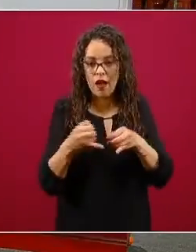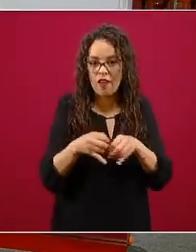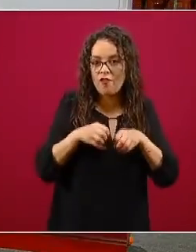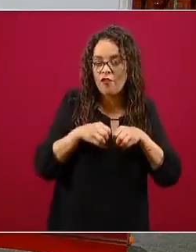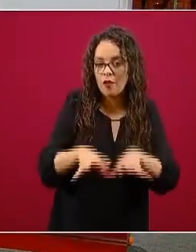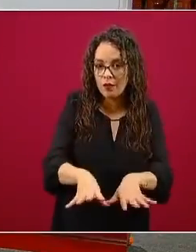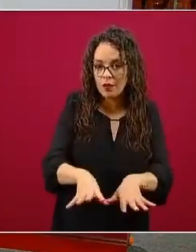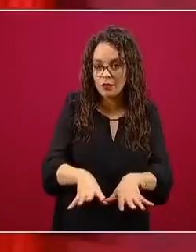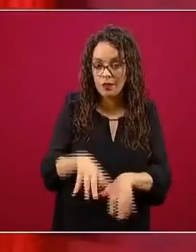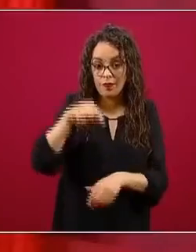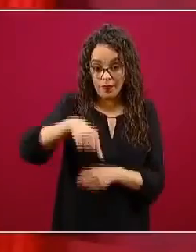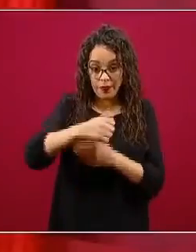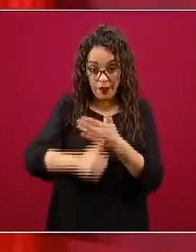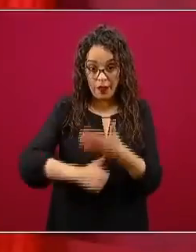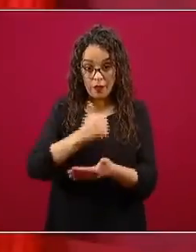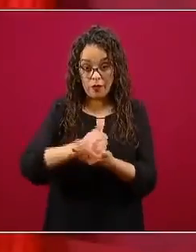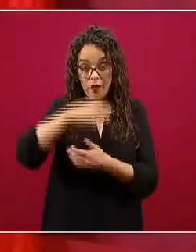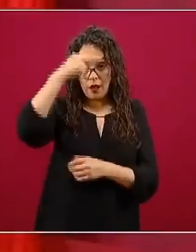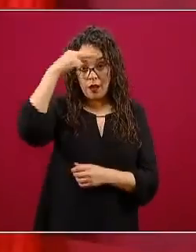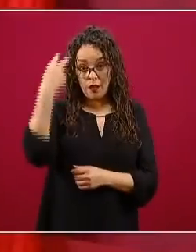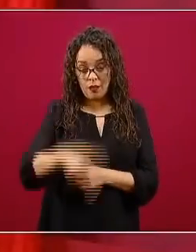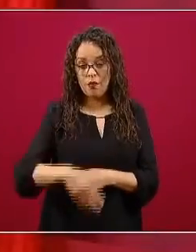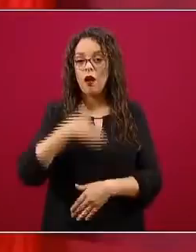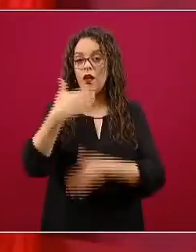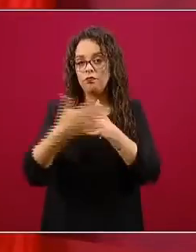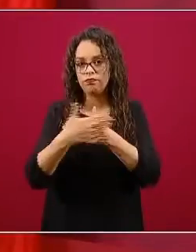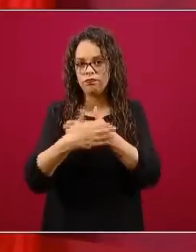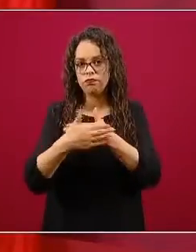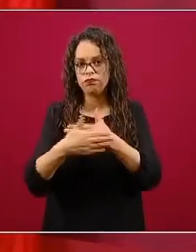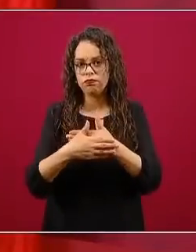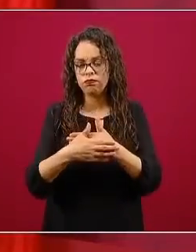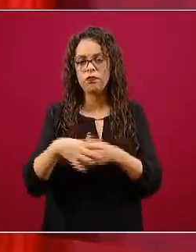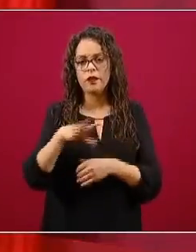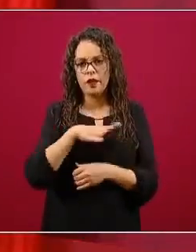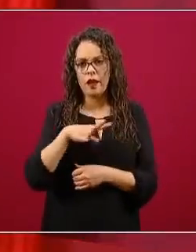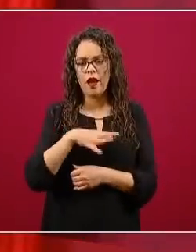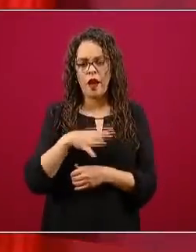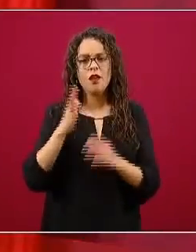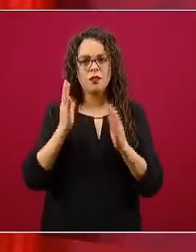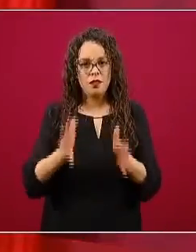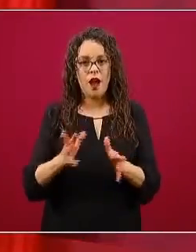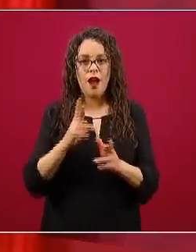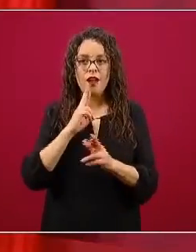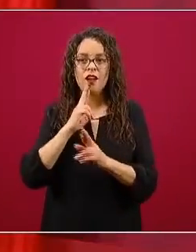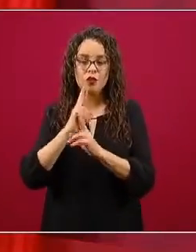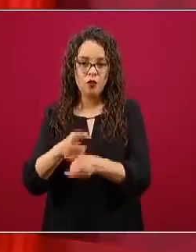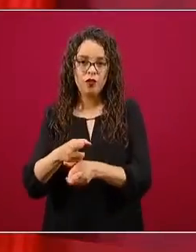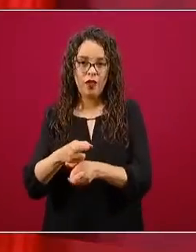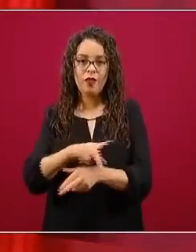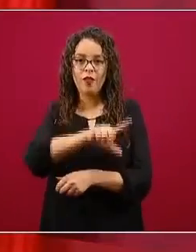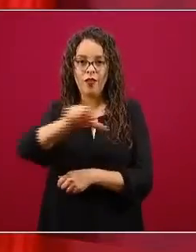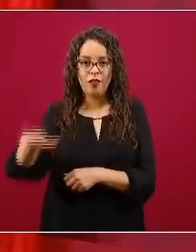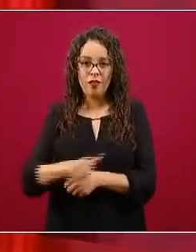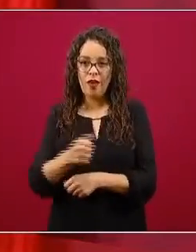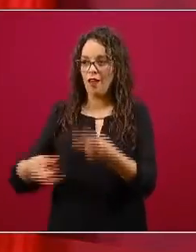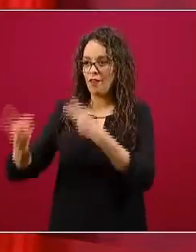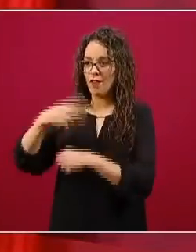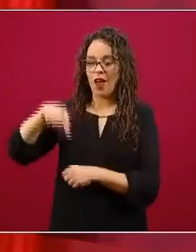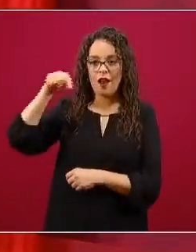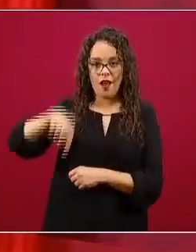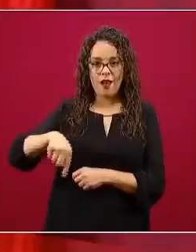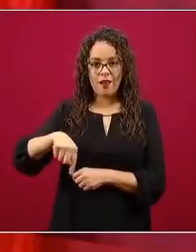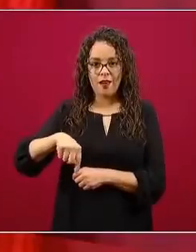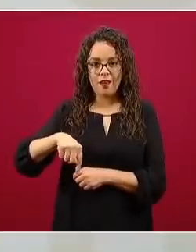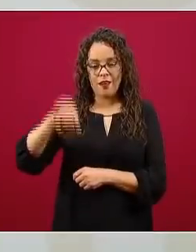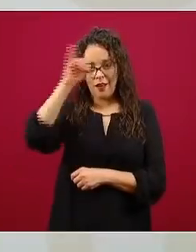creo que próximamente vamos a tener ya algunos resultados que podemos compartir con ustedes. Seguramente vendrá la doctora Sheinbaum para que lo